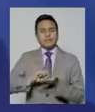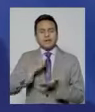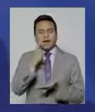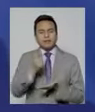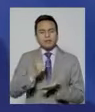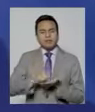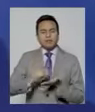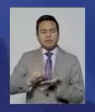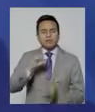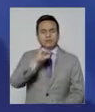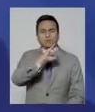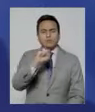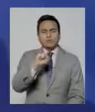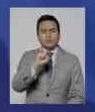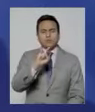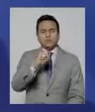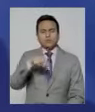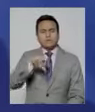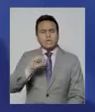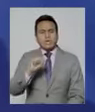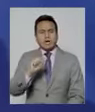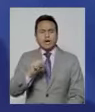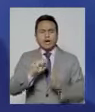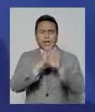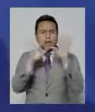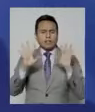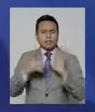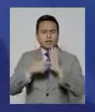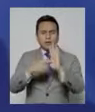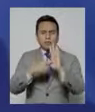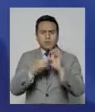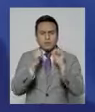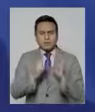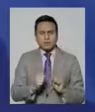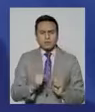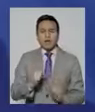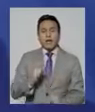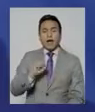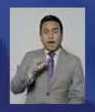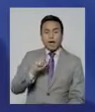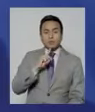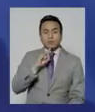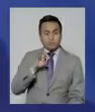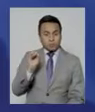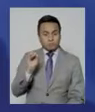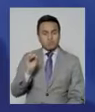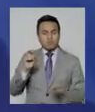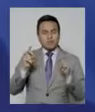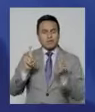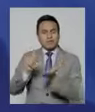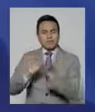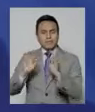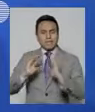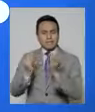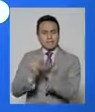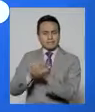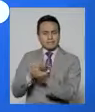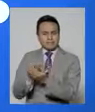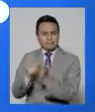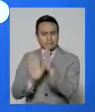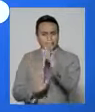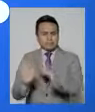¿podría aclararnos esta situación de esta publicación? Sí. Arturo va a aclarar el tema de la residencia sanitaria.